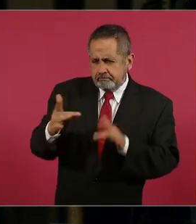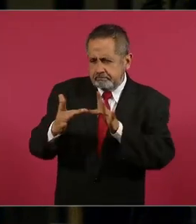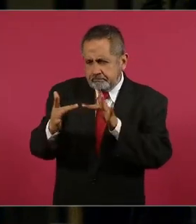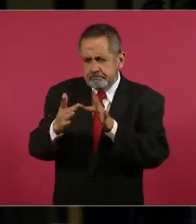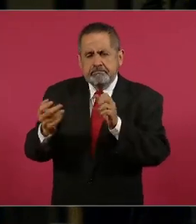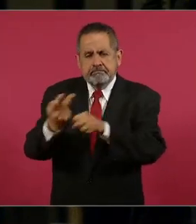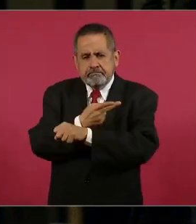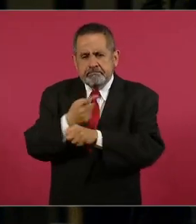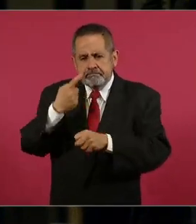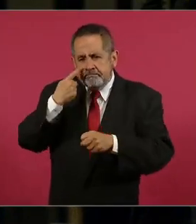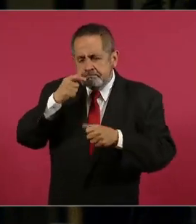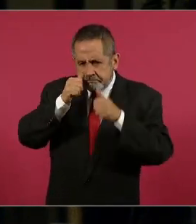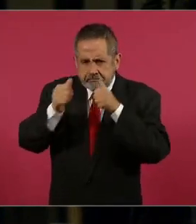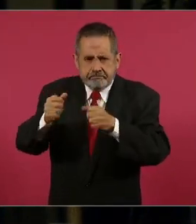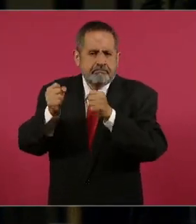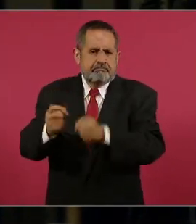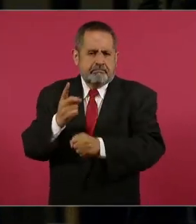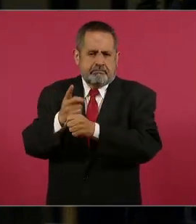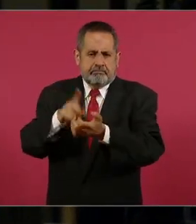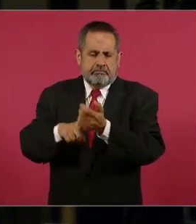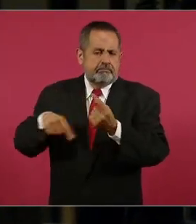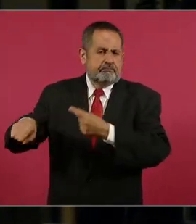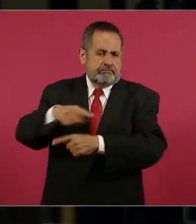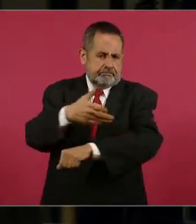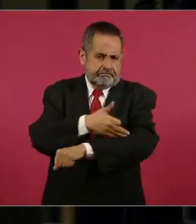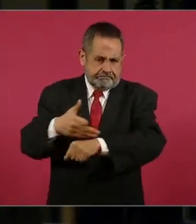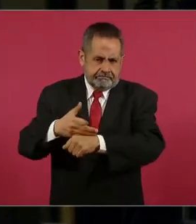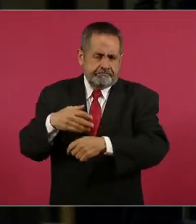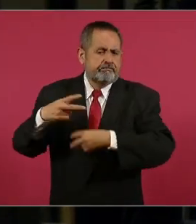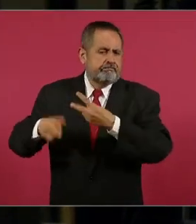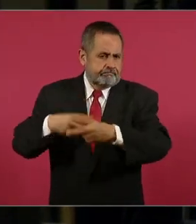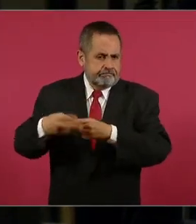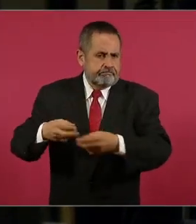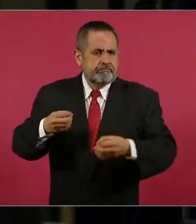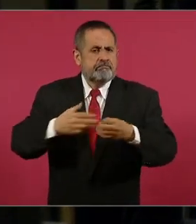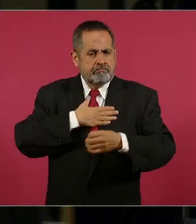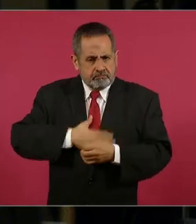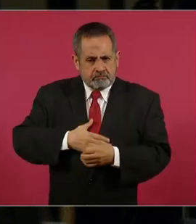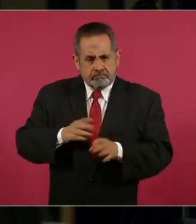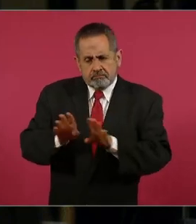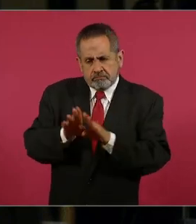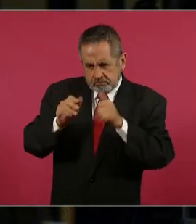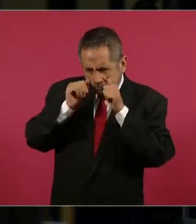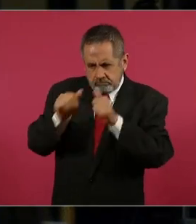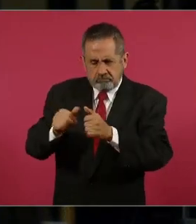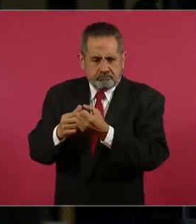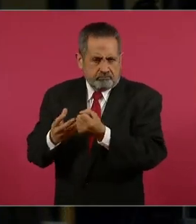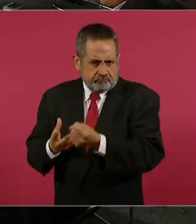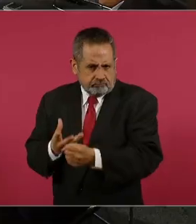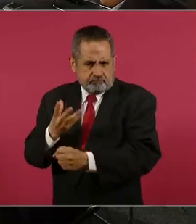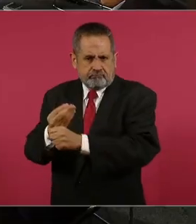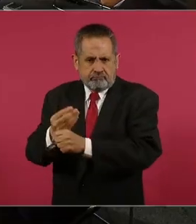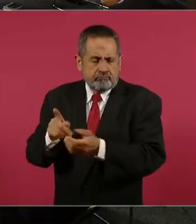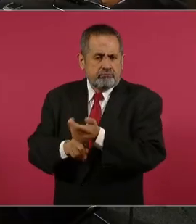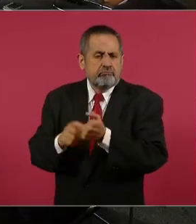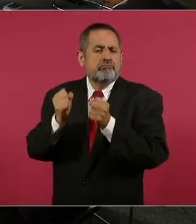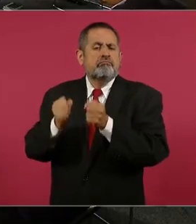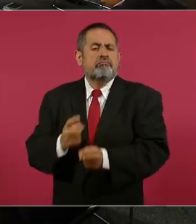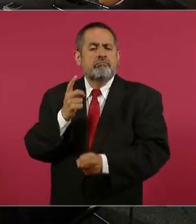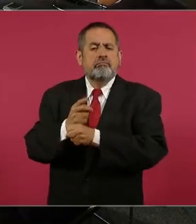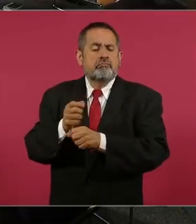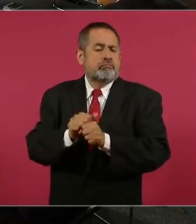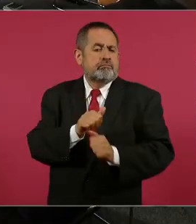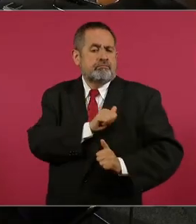caso para dar seguridad a las familias de que se hará justicia y podría haber un reforzamiento de la seguridad con